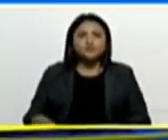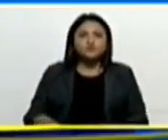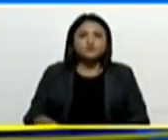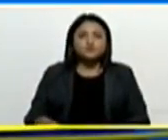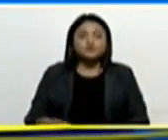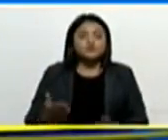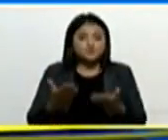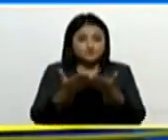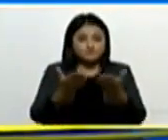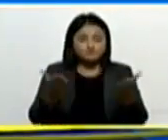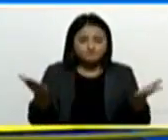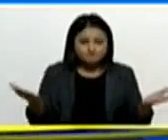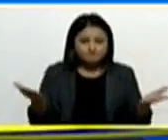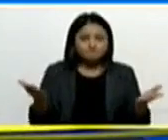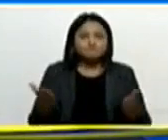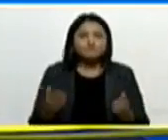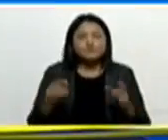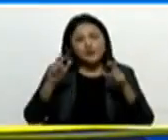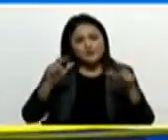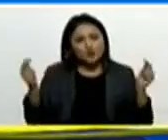Queridos hermanos, queridos compañeros,